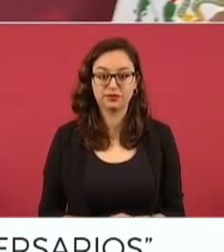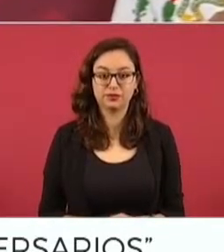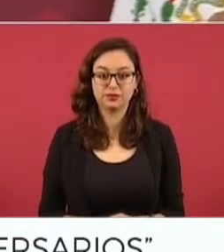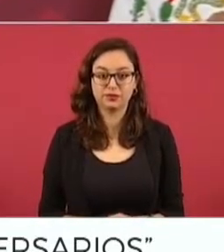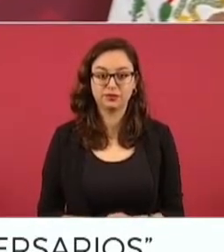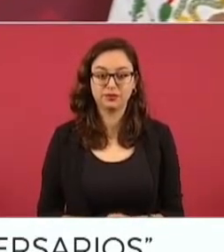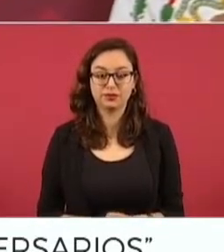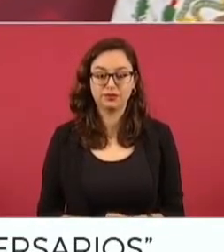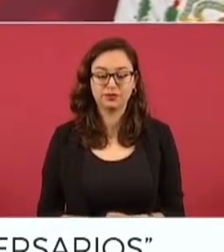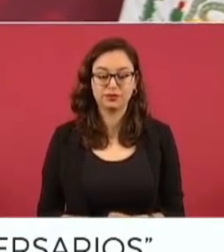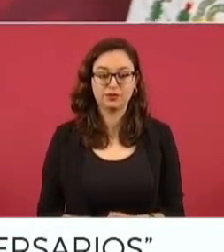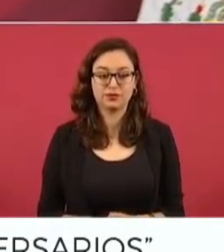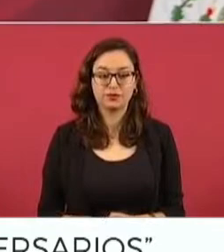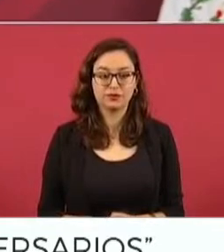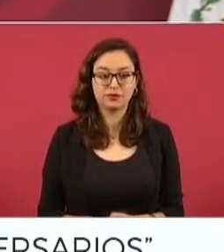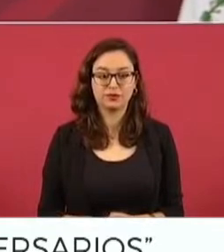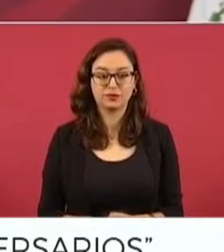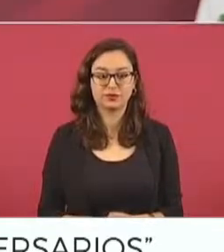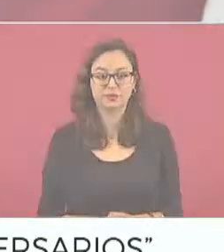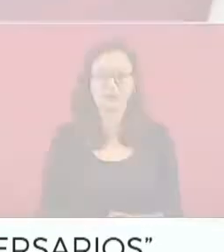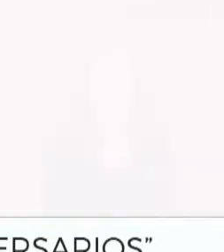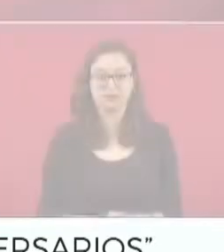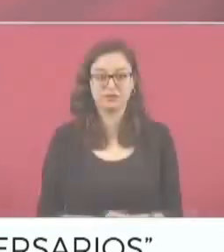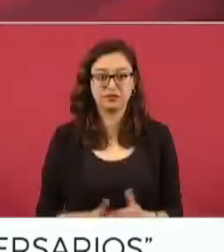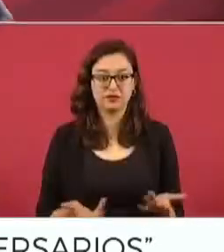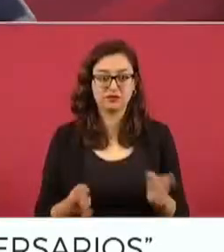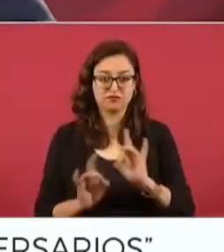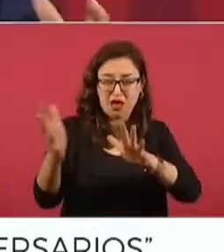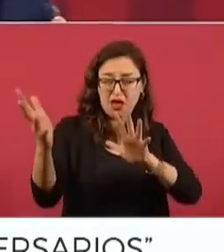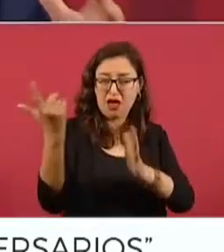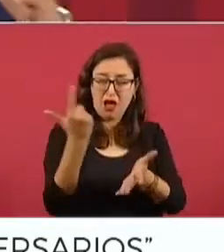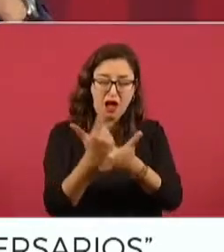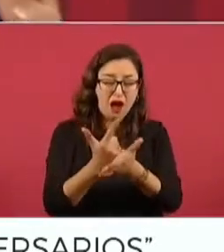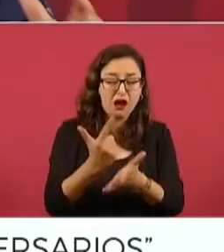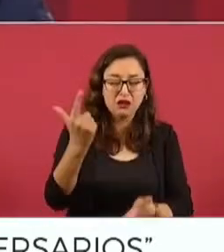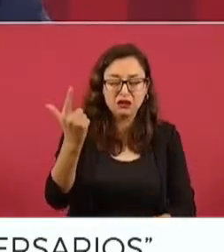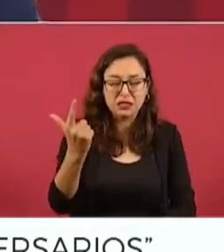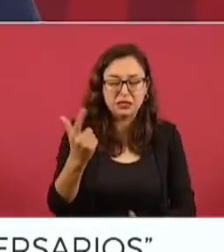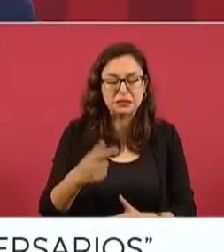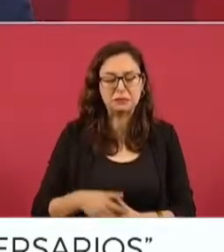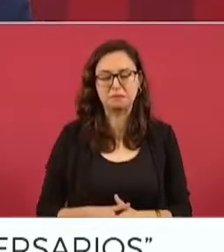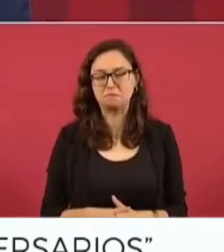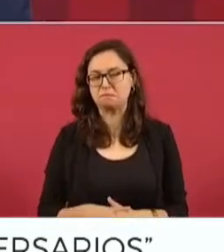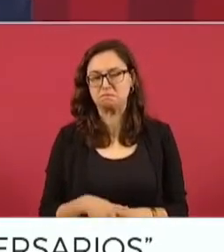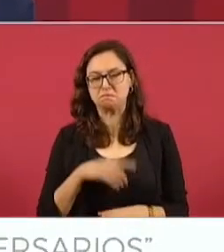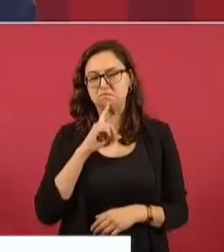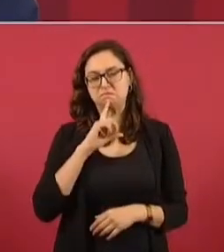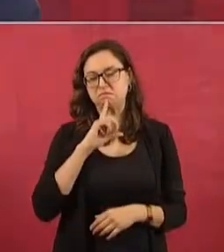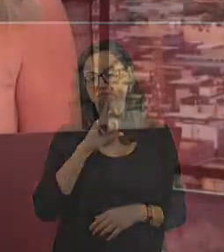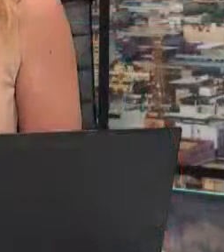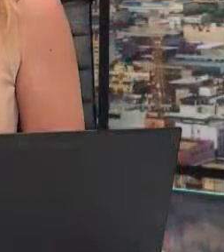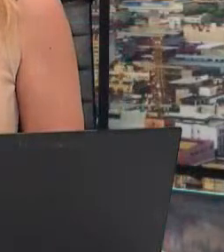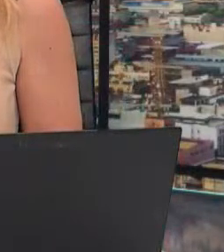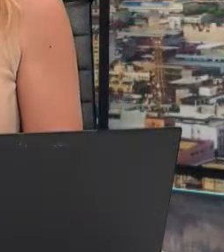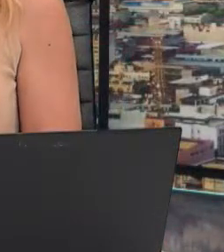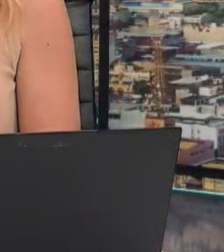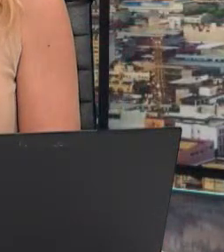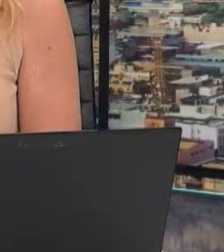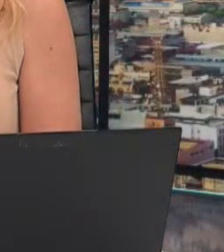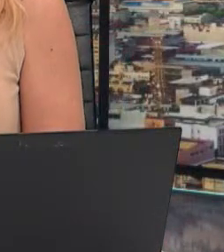y ninguno problema mayor pero si quieren agarrar esa bandera de la violencia